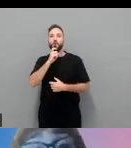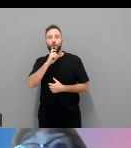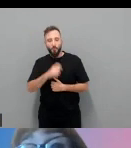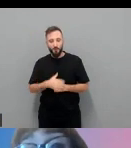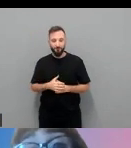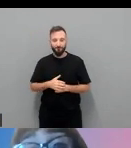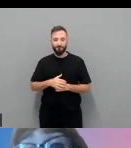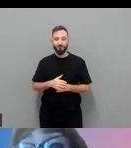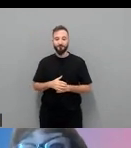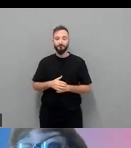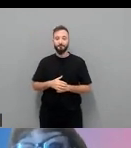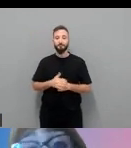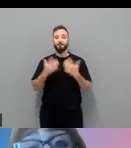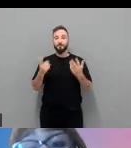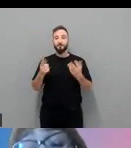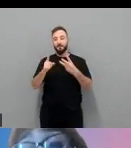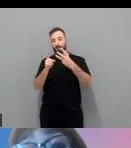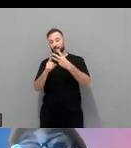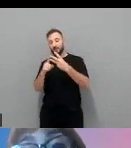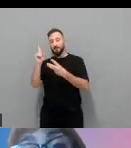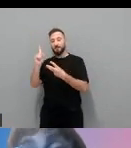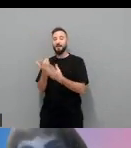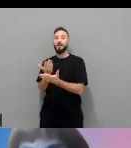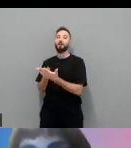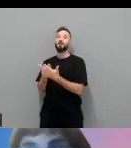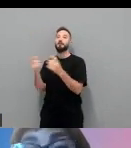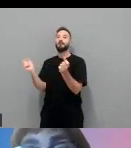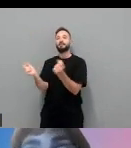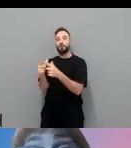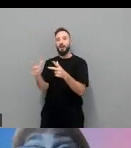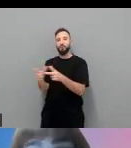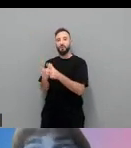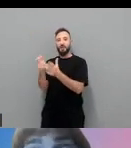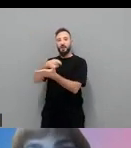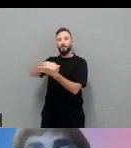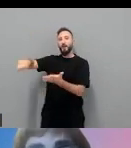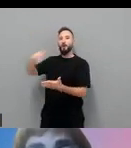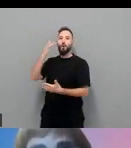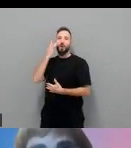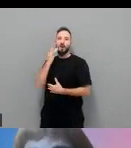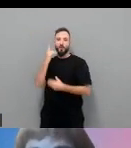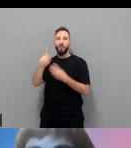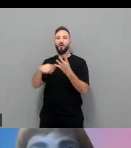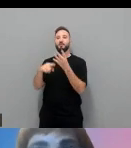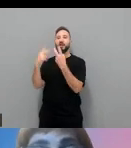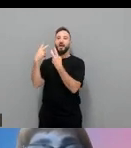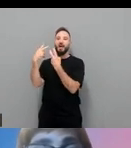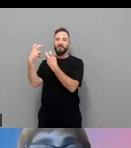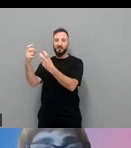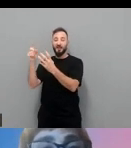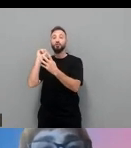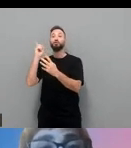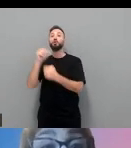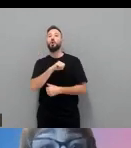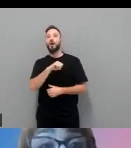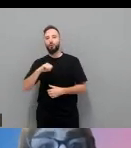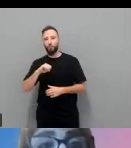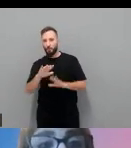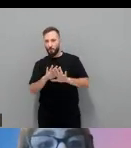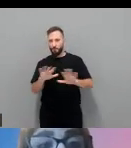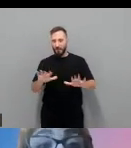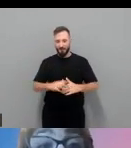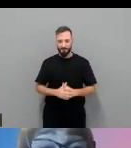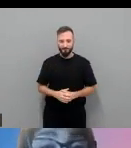luego, pues, los certificados de corriente de pago con la Seguridad Social y Hacienda, que solo los piden en el caso de autónomos, ¿eh? Y